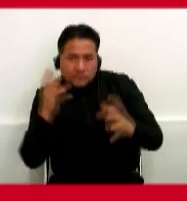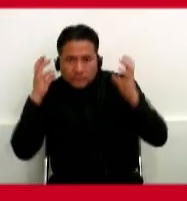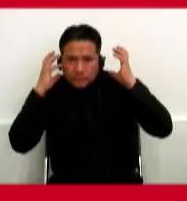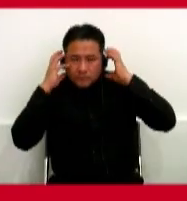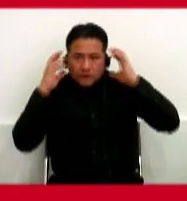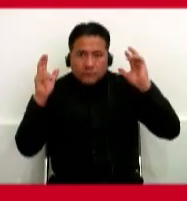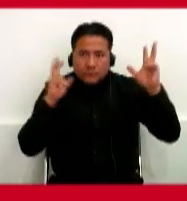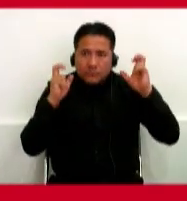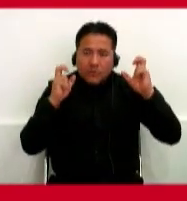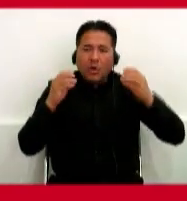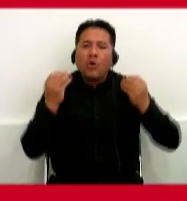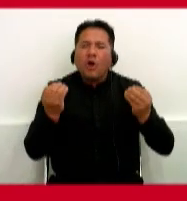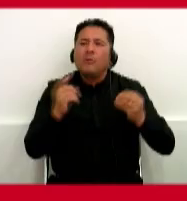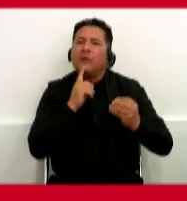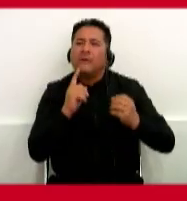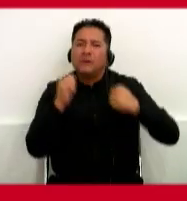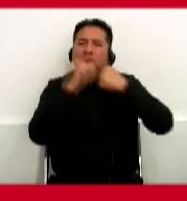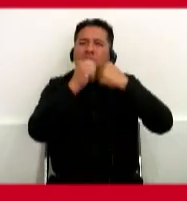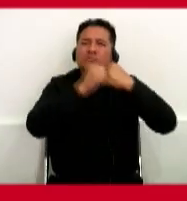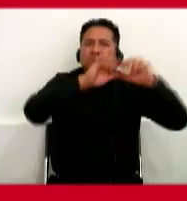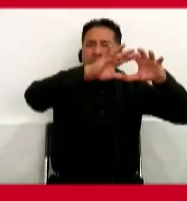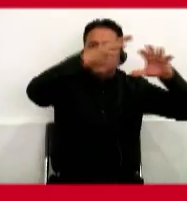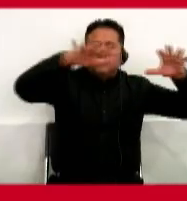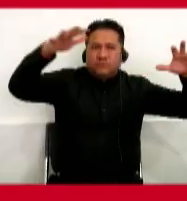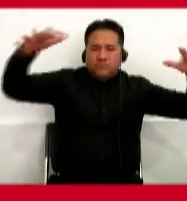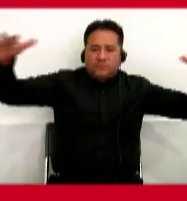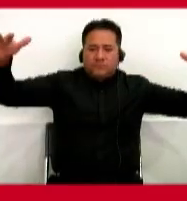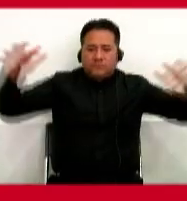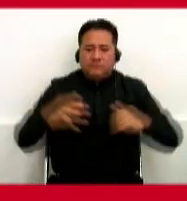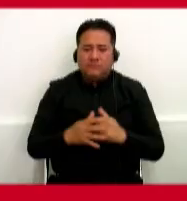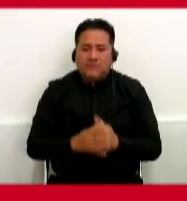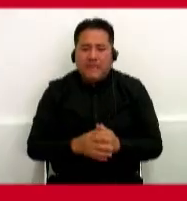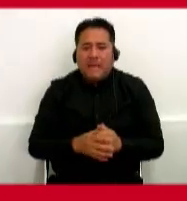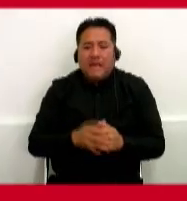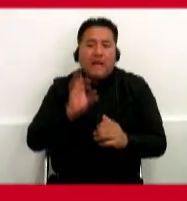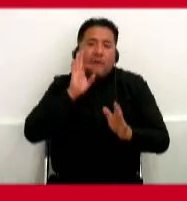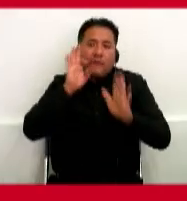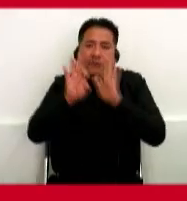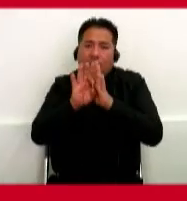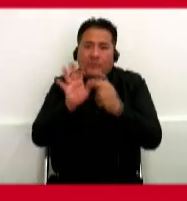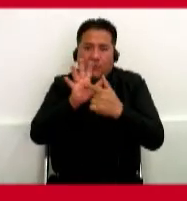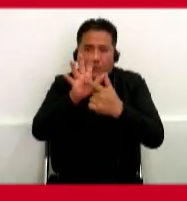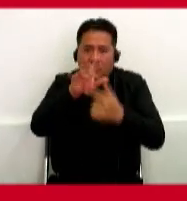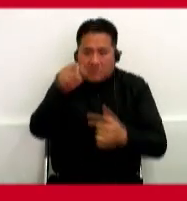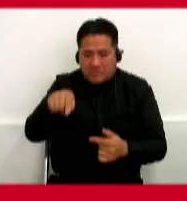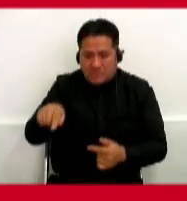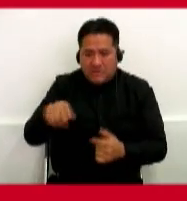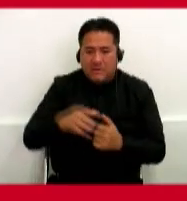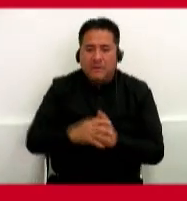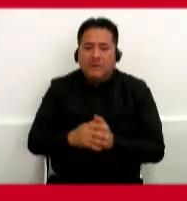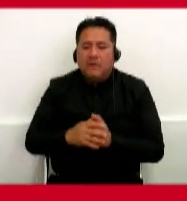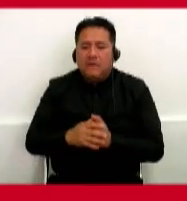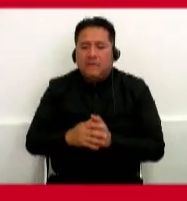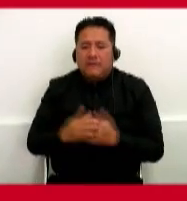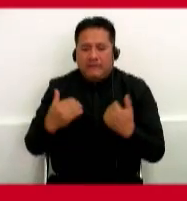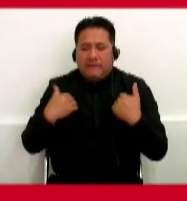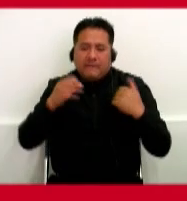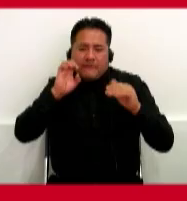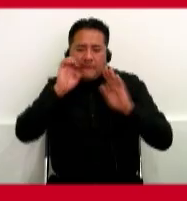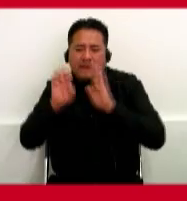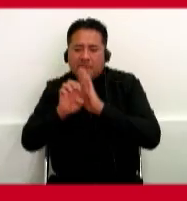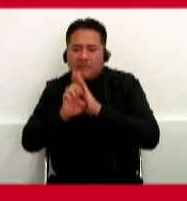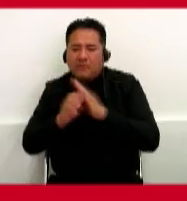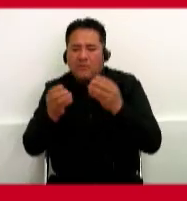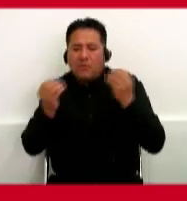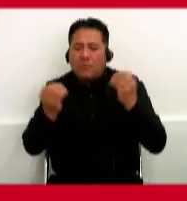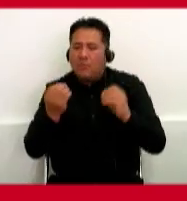Como ustedes pueden ver en esta lámina, hay algunos ejemplos de los resultados de estabilidad que determinamos mediante las